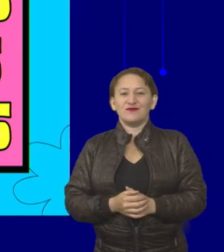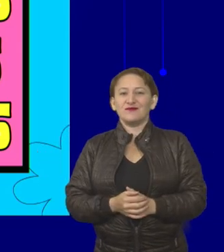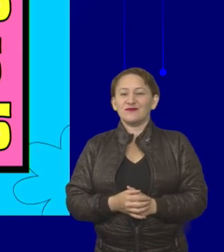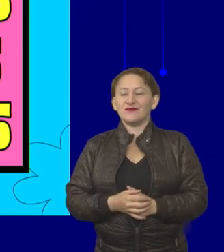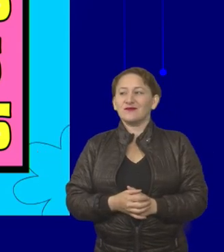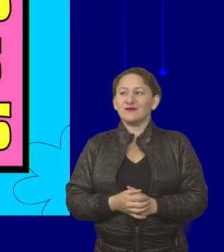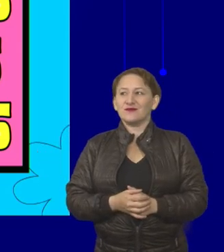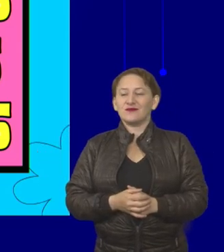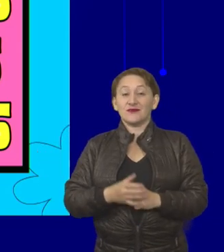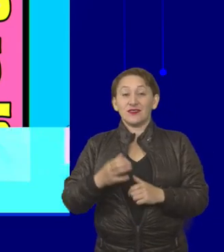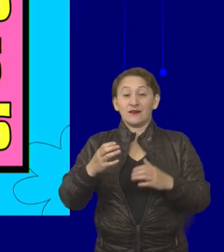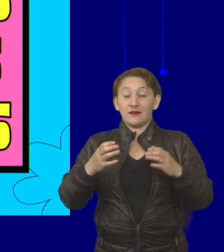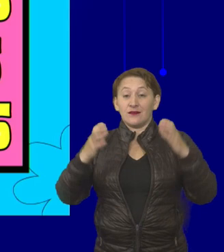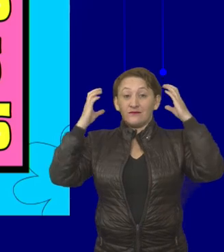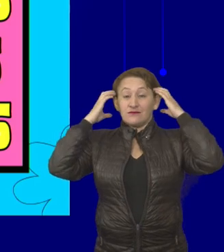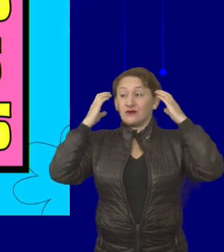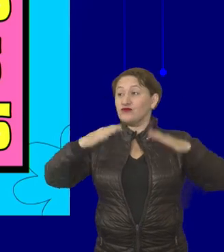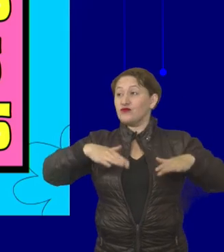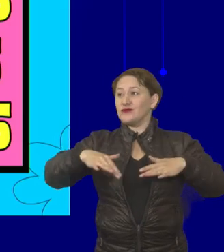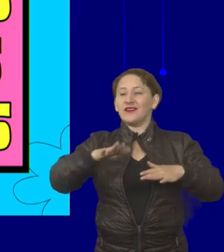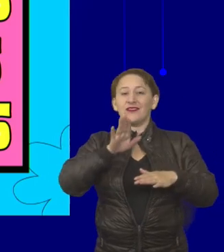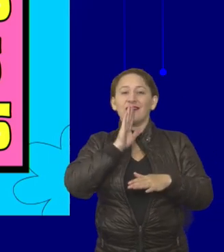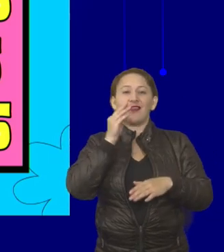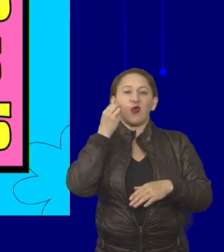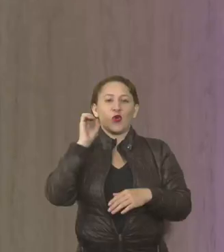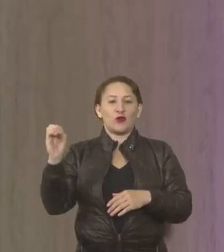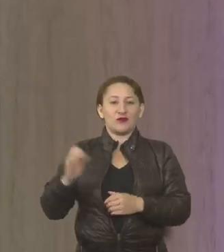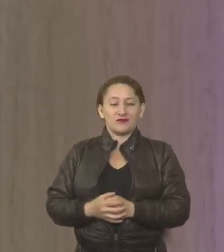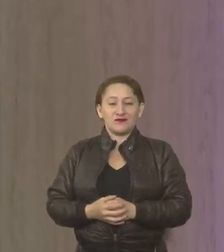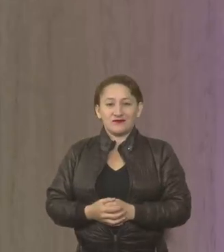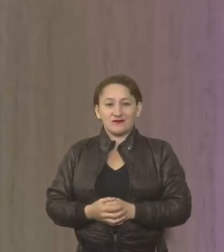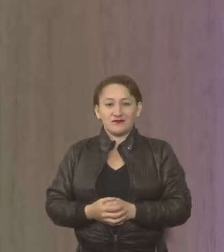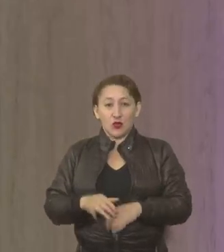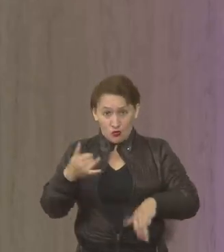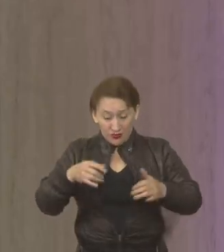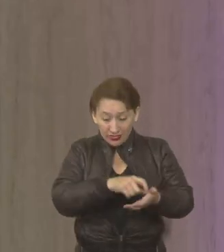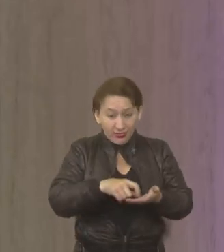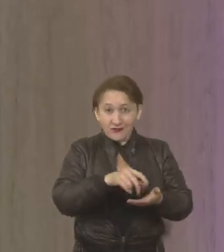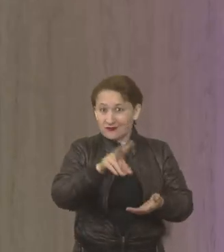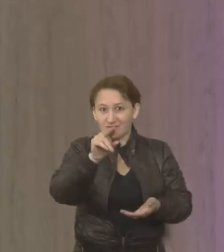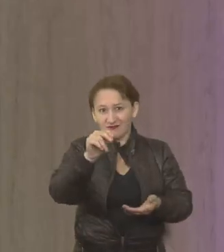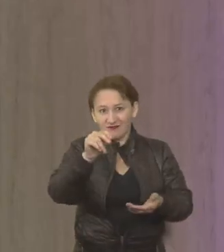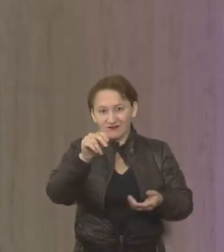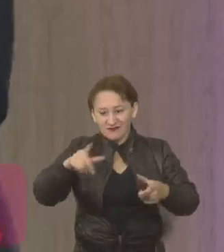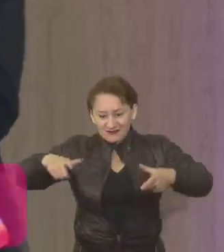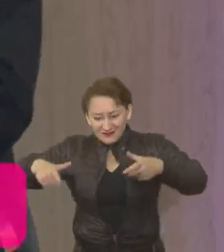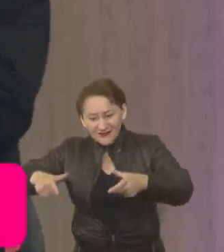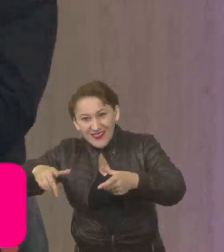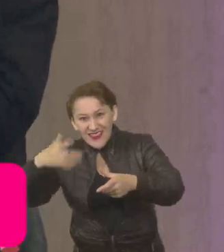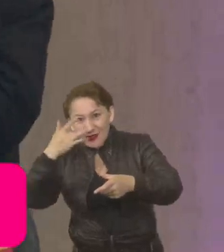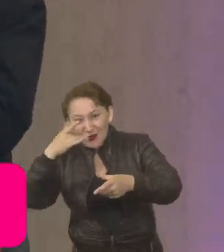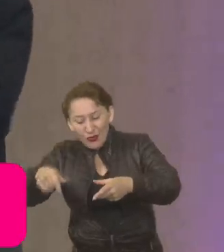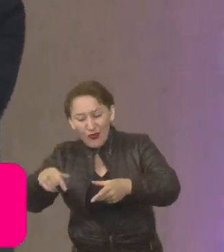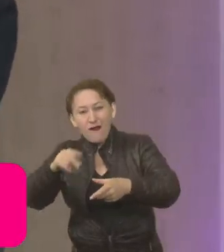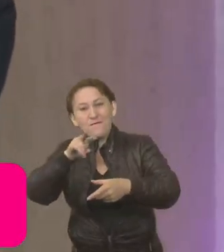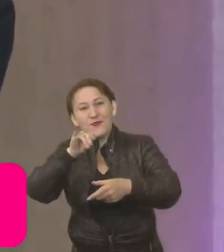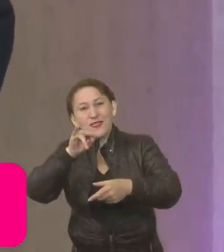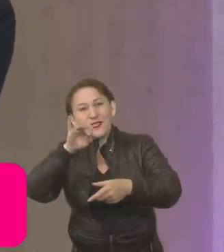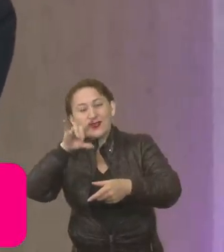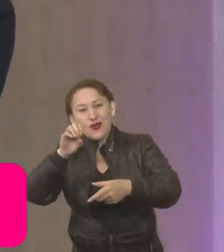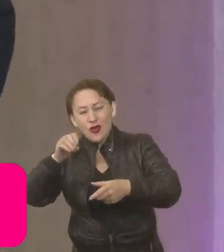que hizo mi abuelo. Yo no jugaba con juguetes, jugaba con vinilos, chupaba vinilos, jugaba